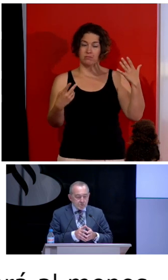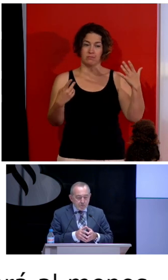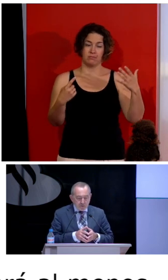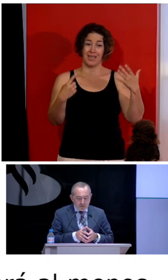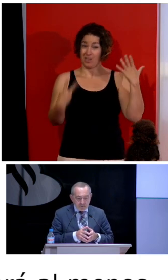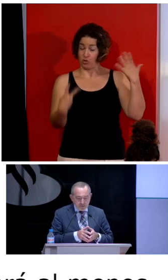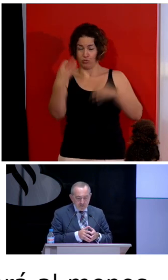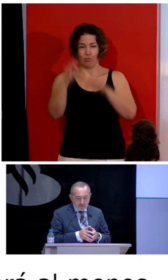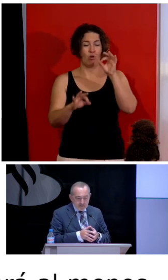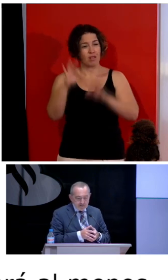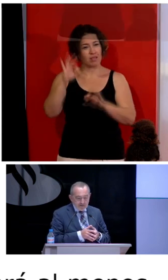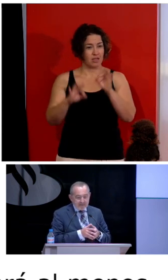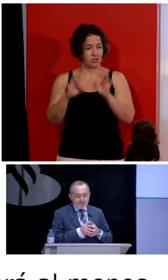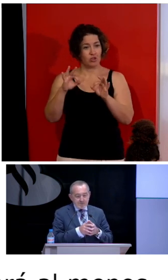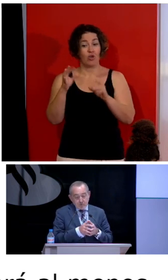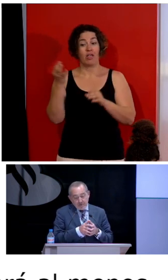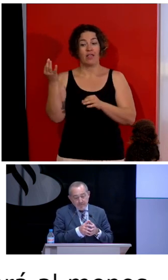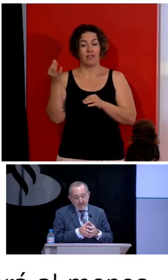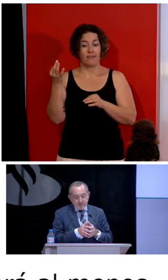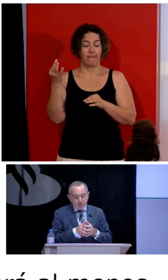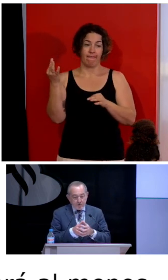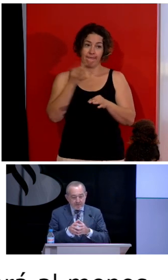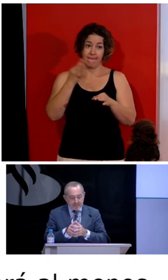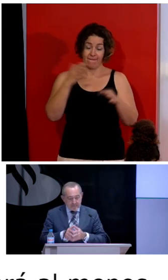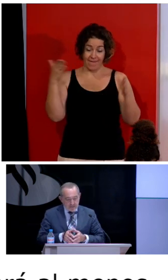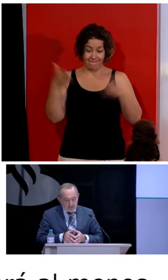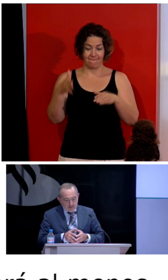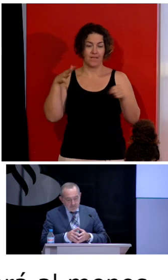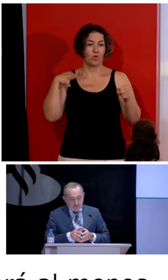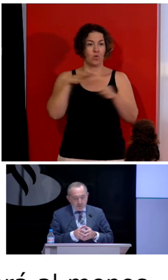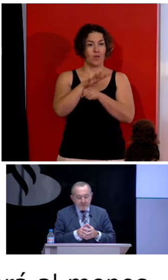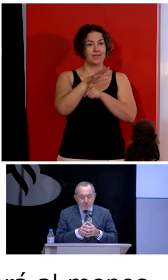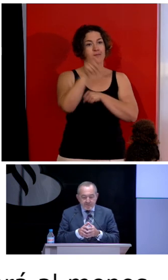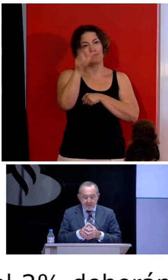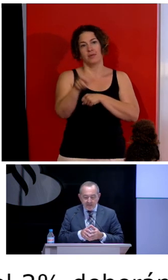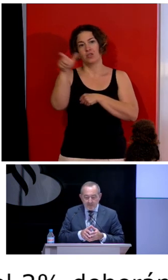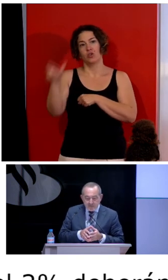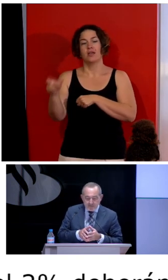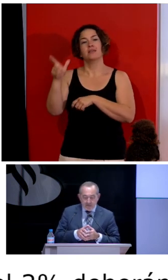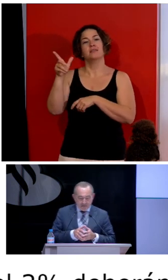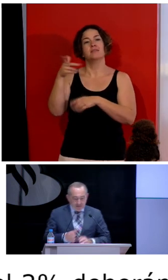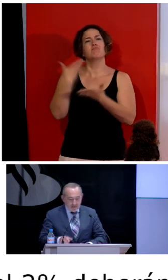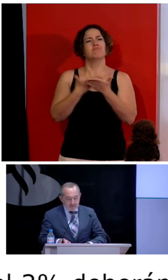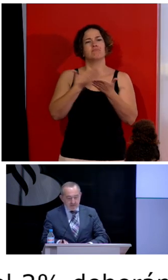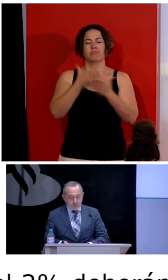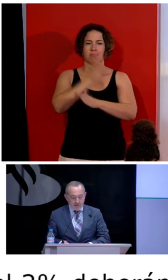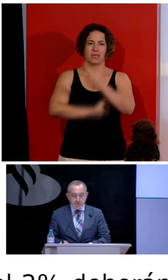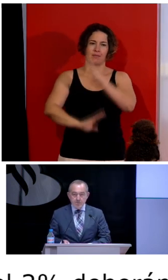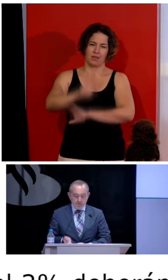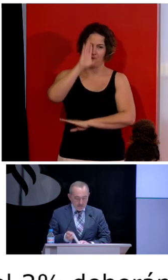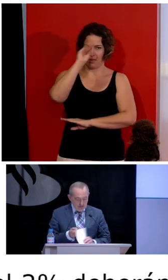el 2% lo serán para ser cubiertas por personas que acrediten discapacidad